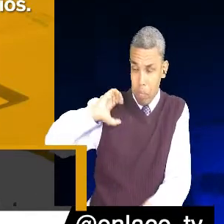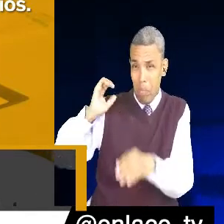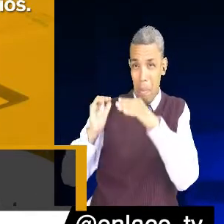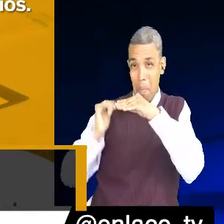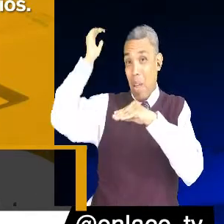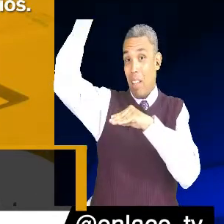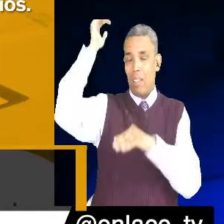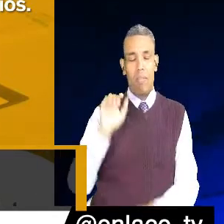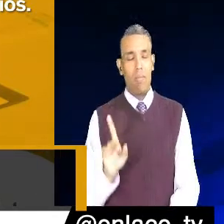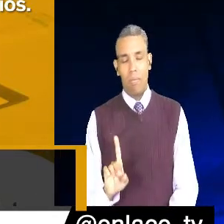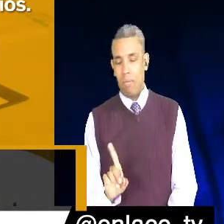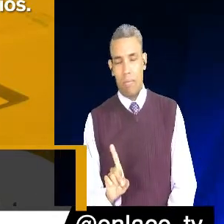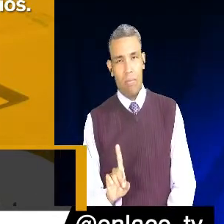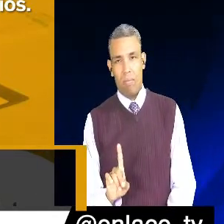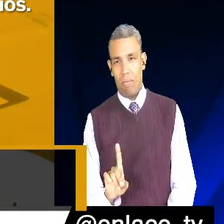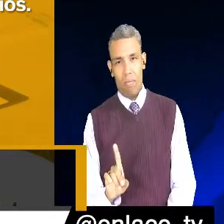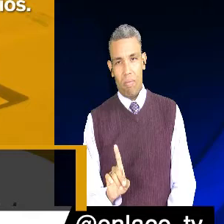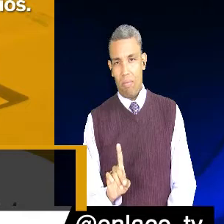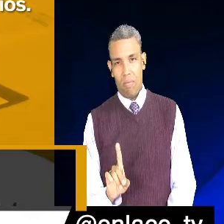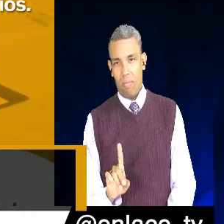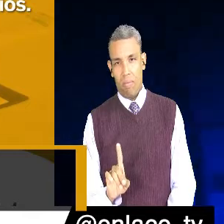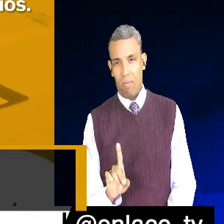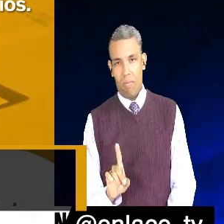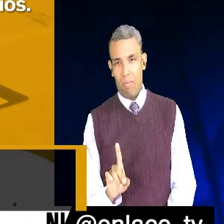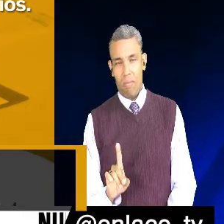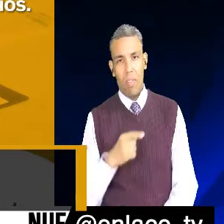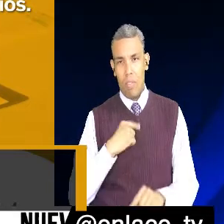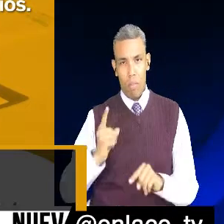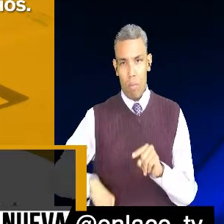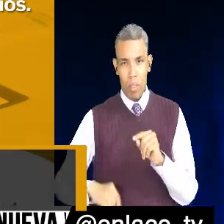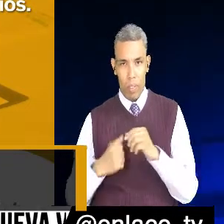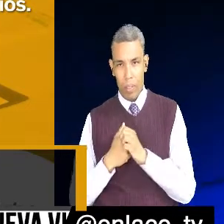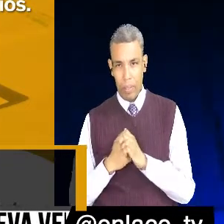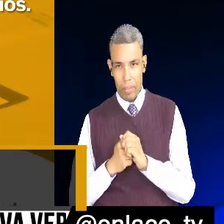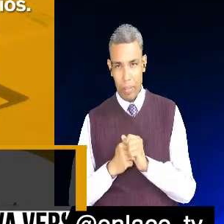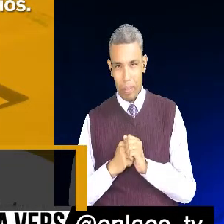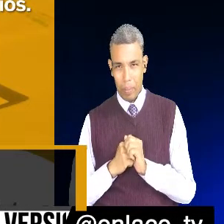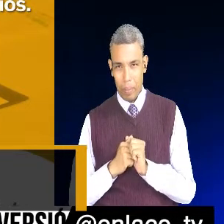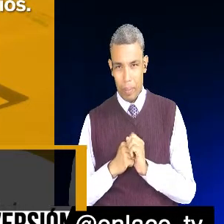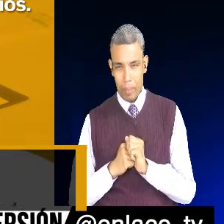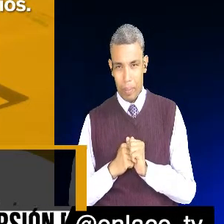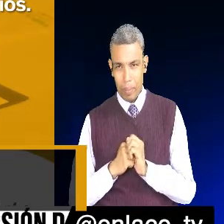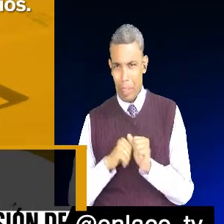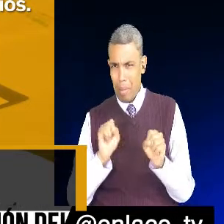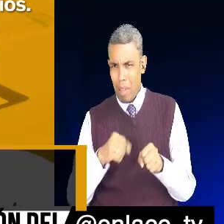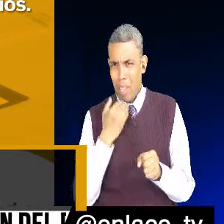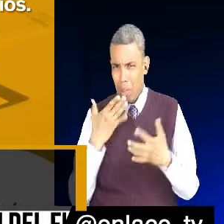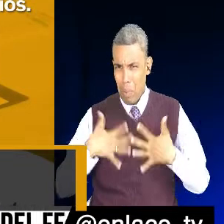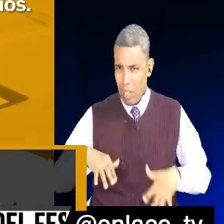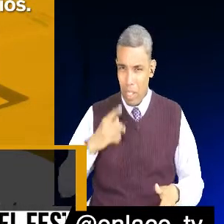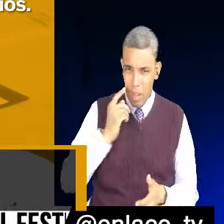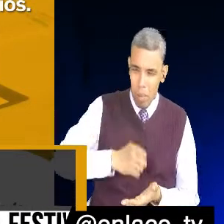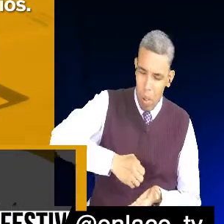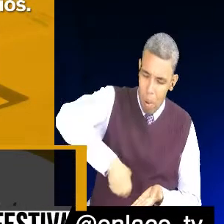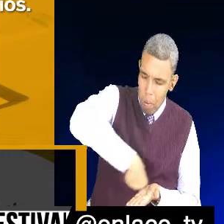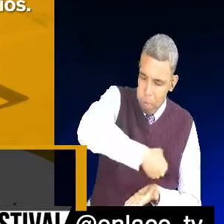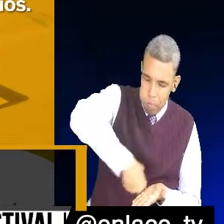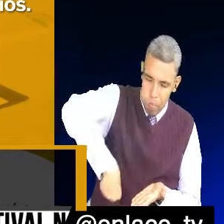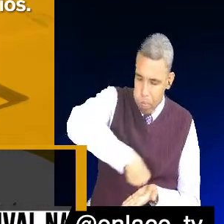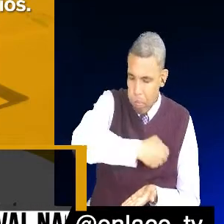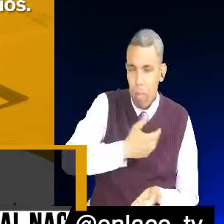tener un empleo fijo, puede ser un vendedor ambulante, puede ser una madre cabeza de familia, puede ser una señora que plancha, es para las personas más vulnerables de Barranca